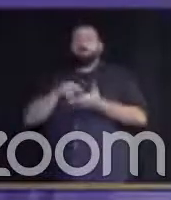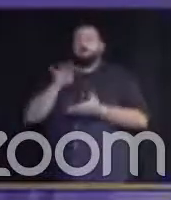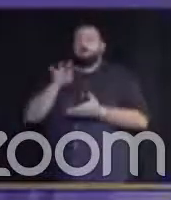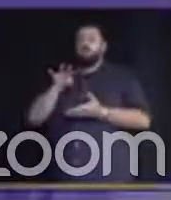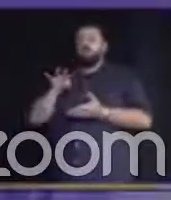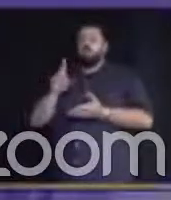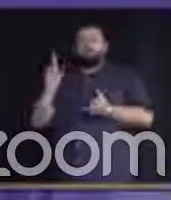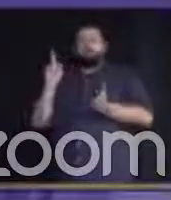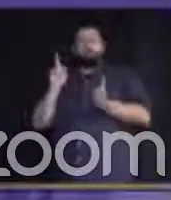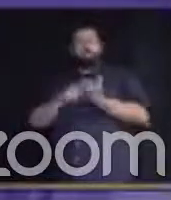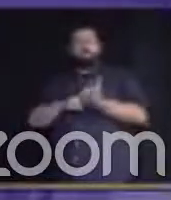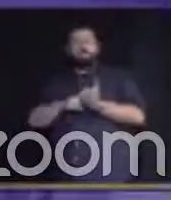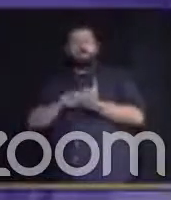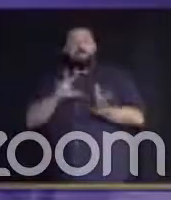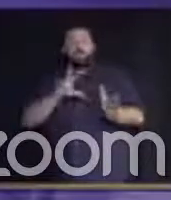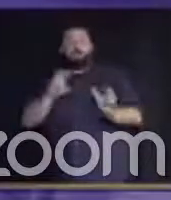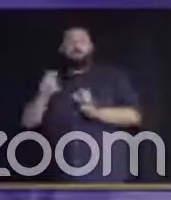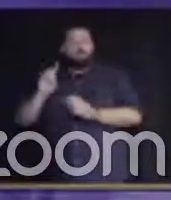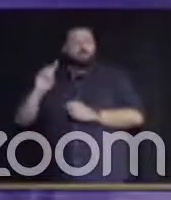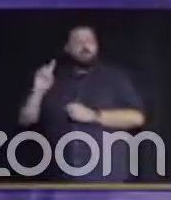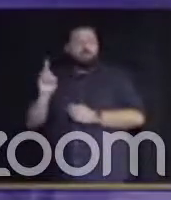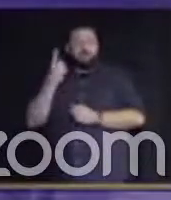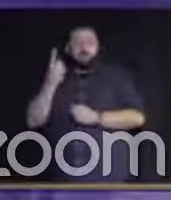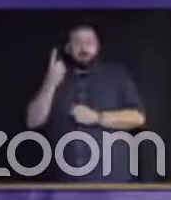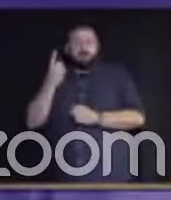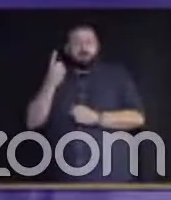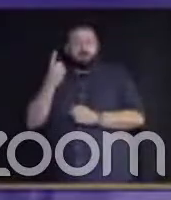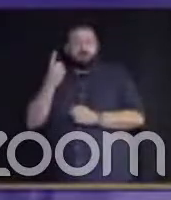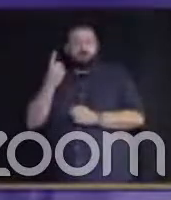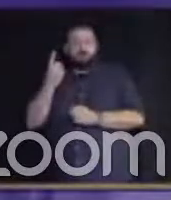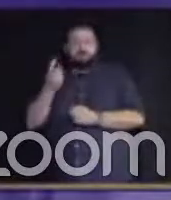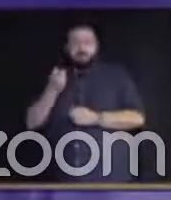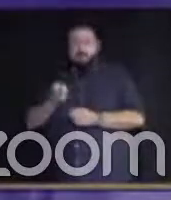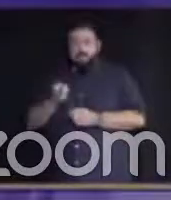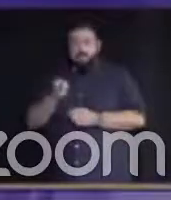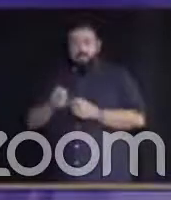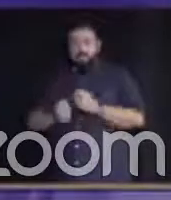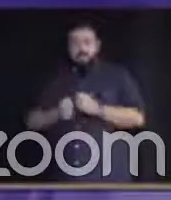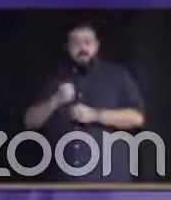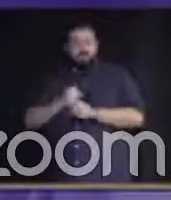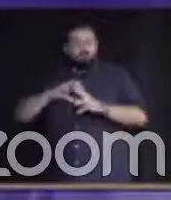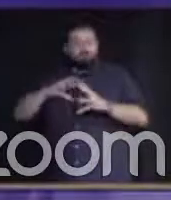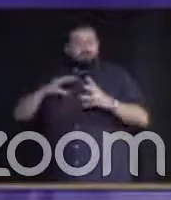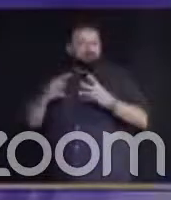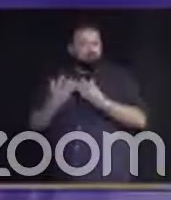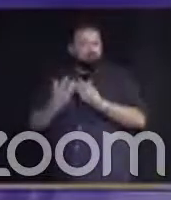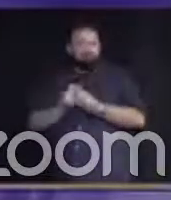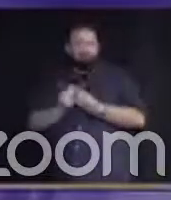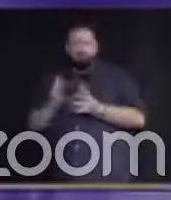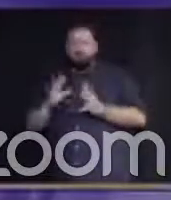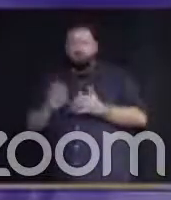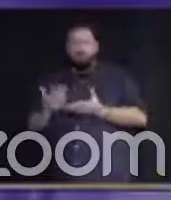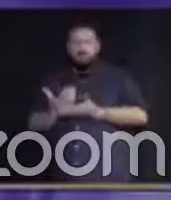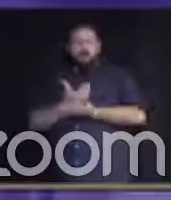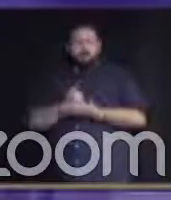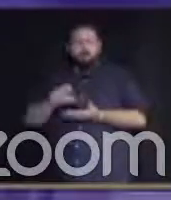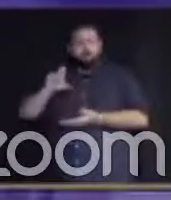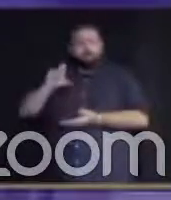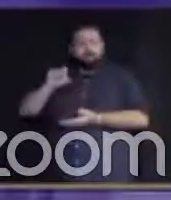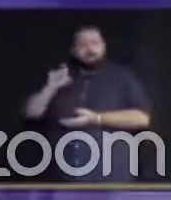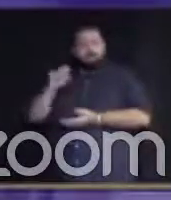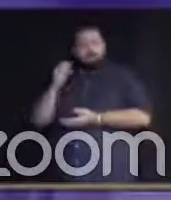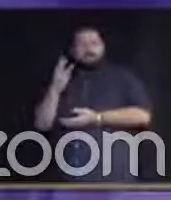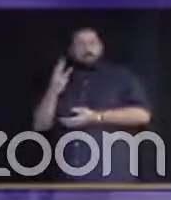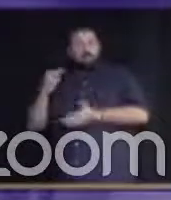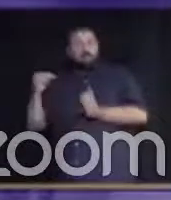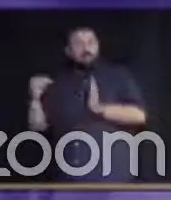2019 arrancaron con $1,800. Y ya este año, en total, ya traen ganancias de